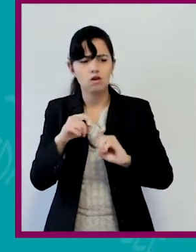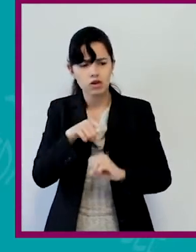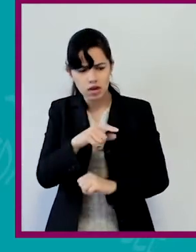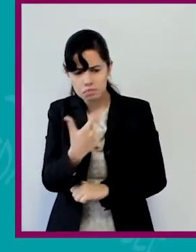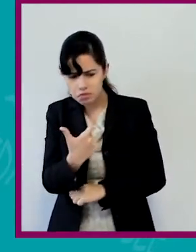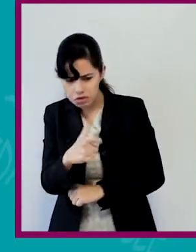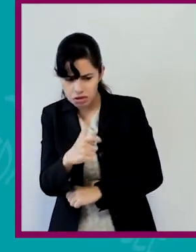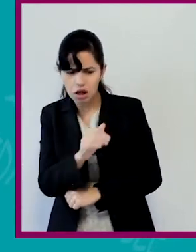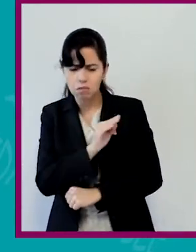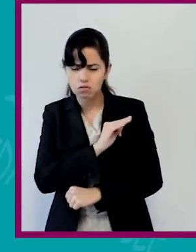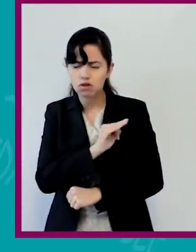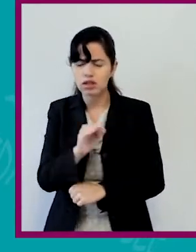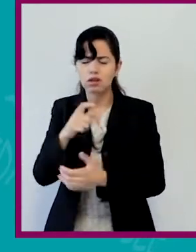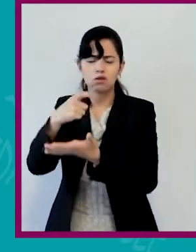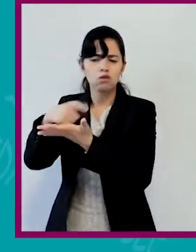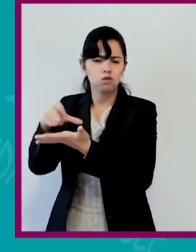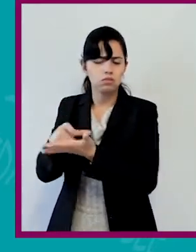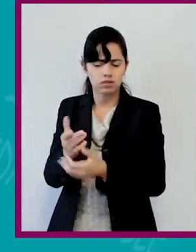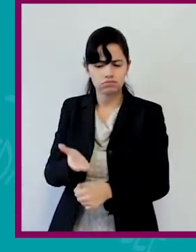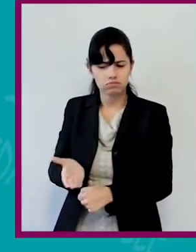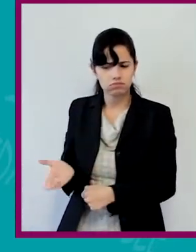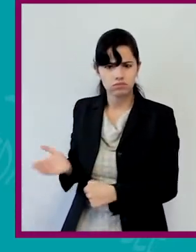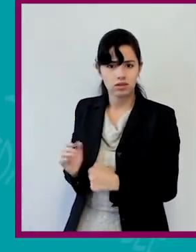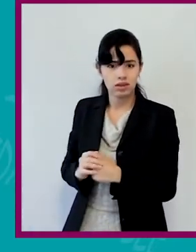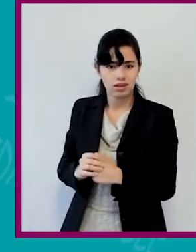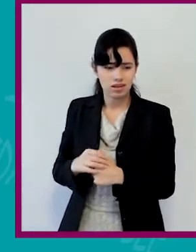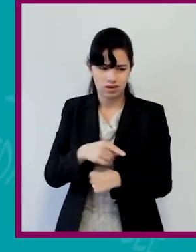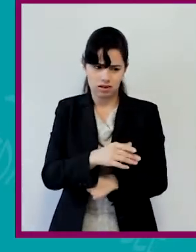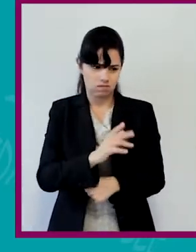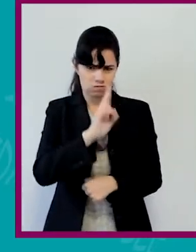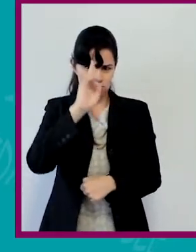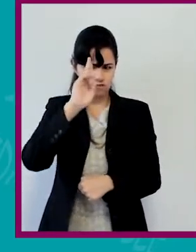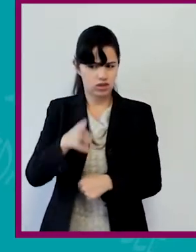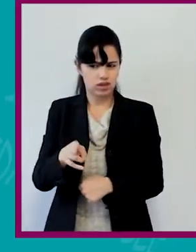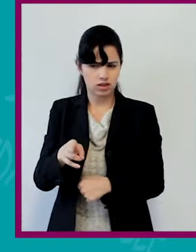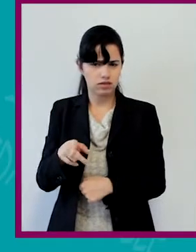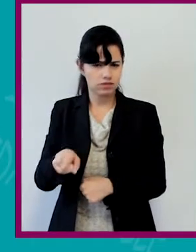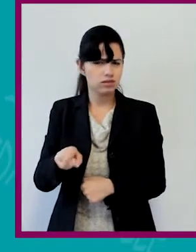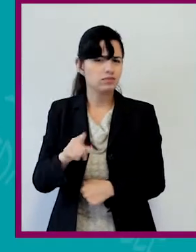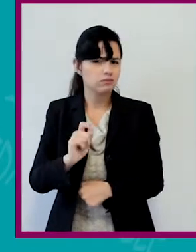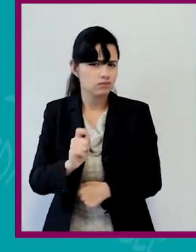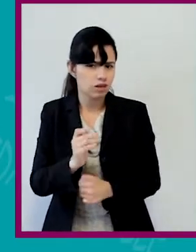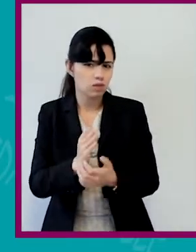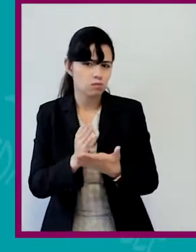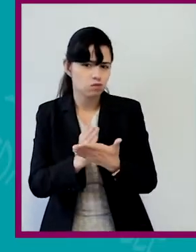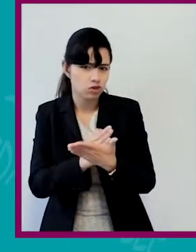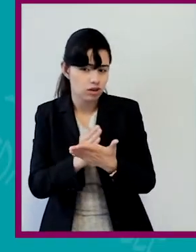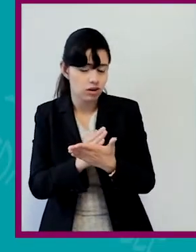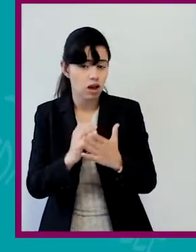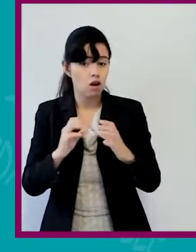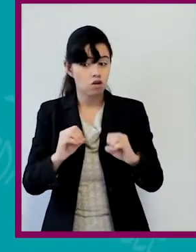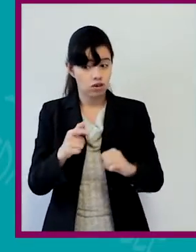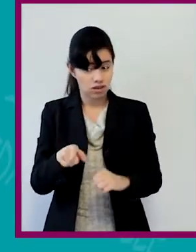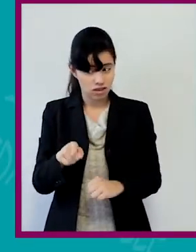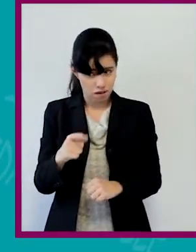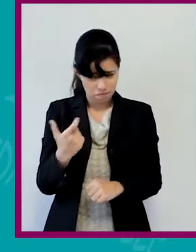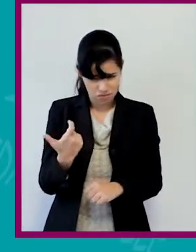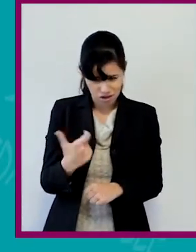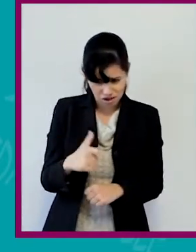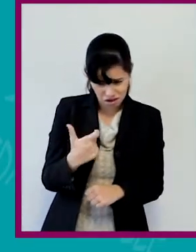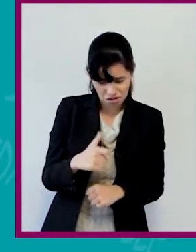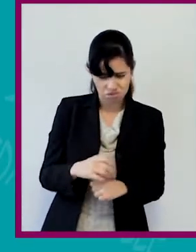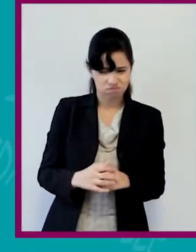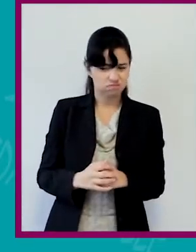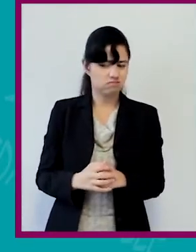y desprecian a quienes tienen piel morena o no les ven pinta de